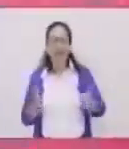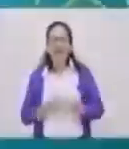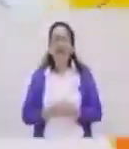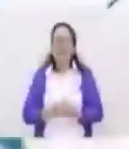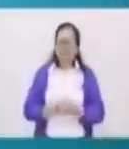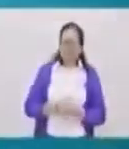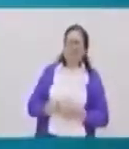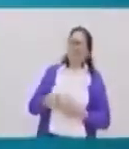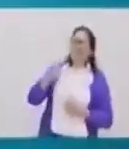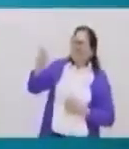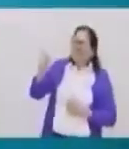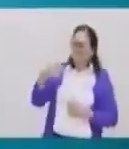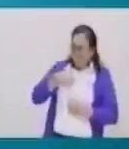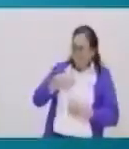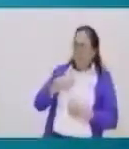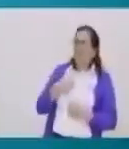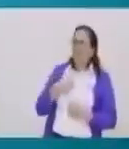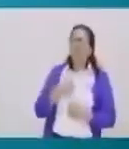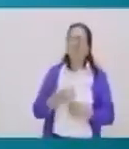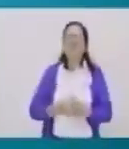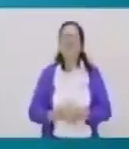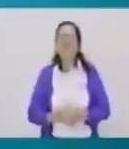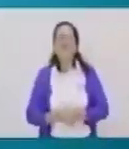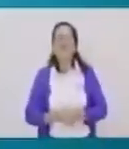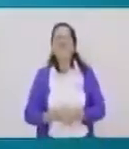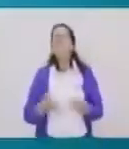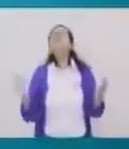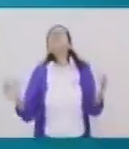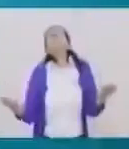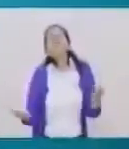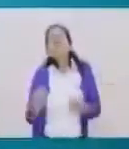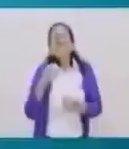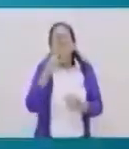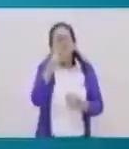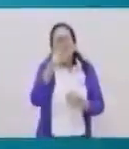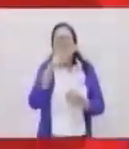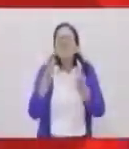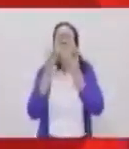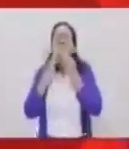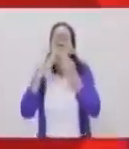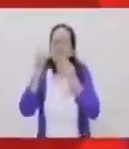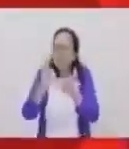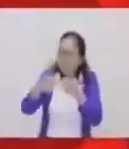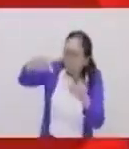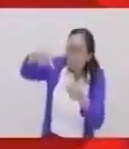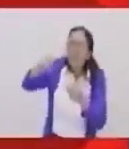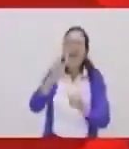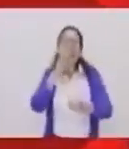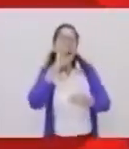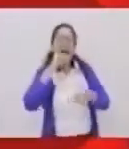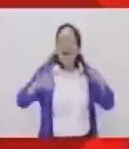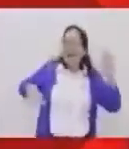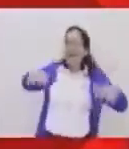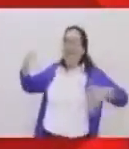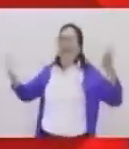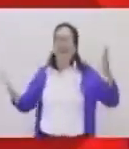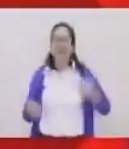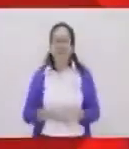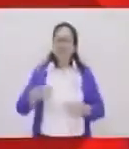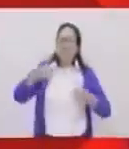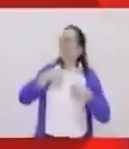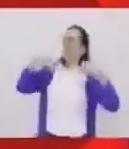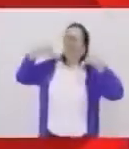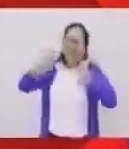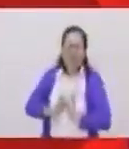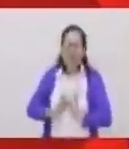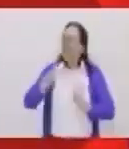mí! ¿Qué pasaría si tus crayones favoritos cobraran vida? ¡Estoy cansado de que me utilicen para pintar